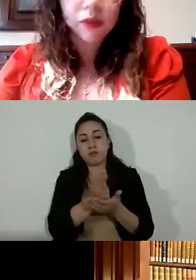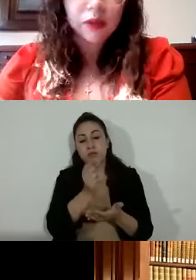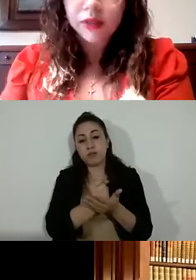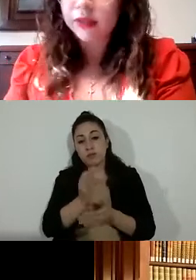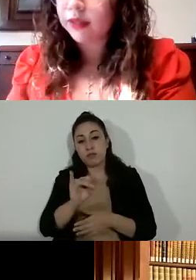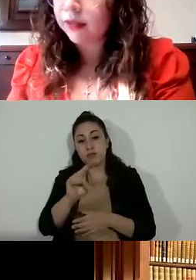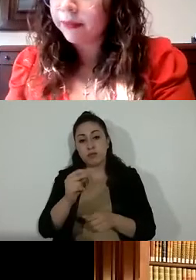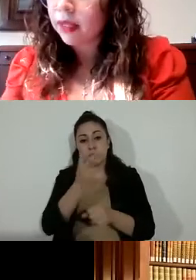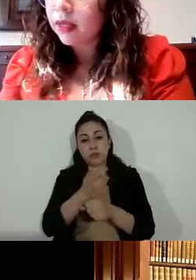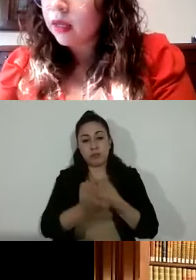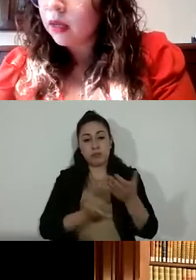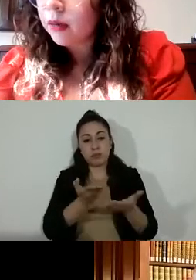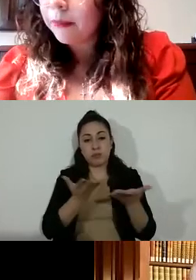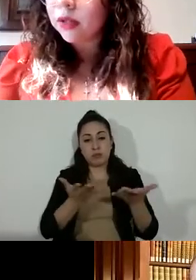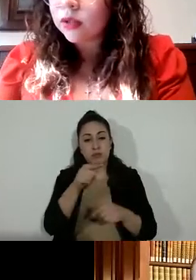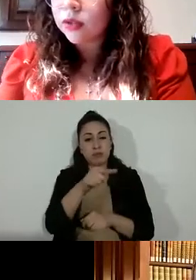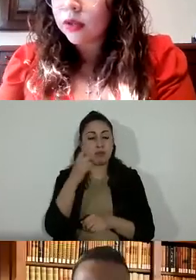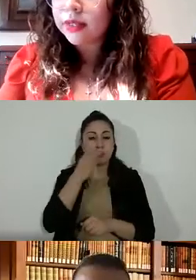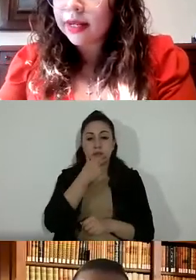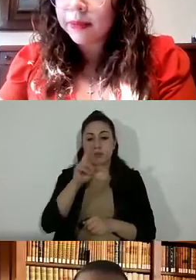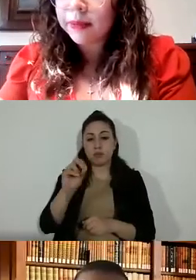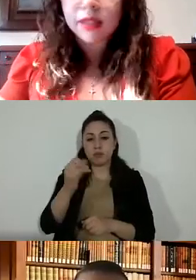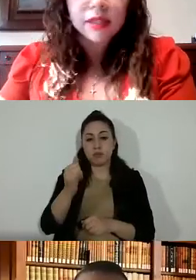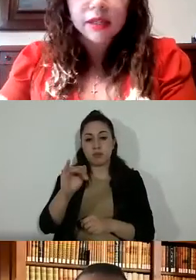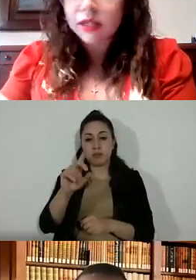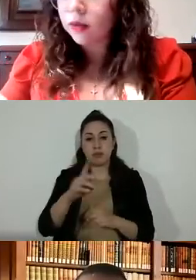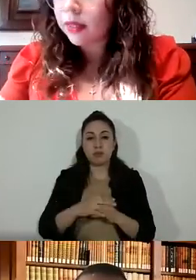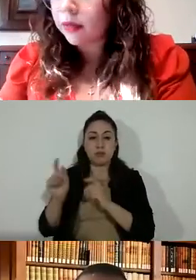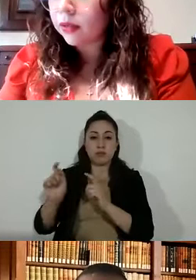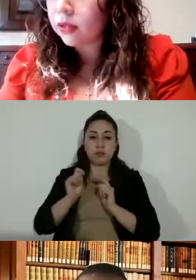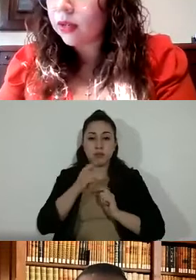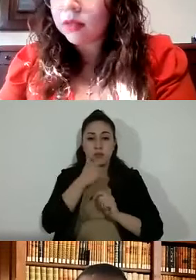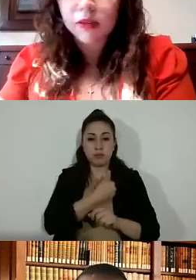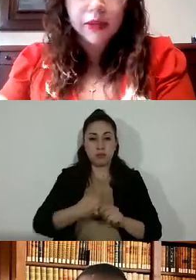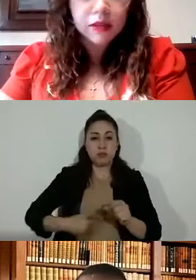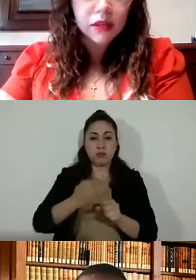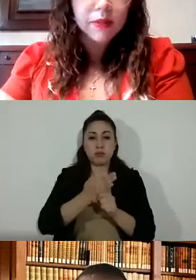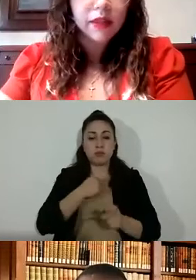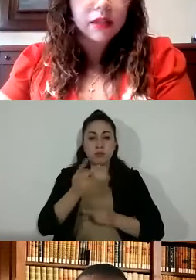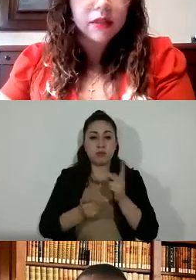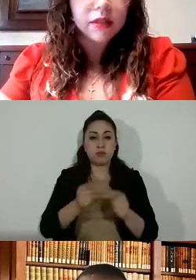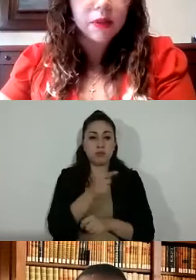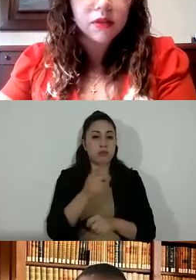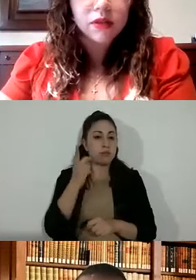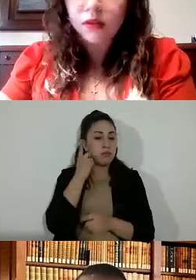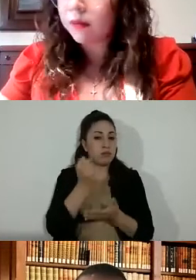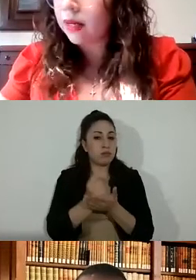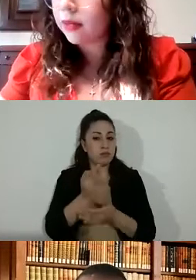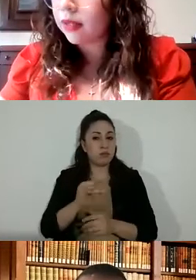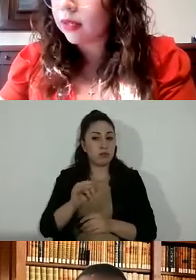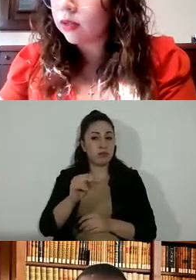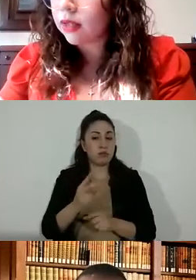Sí, diputado presidente. Por instrucciones de la presidencia, se somete a votación las modificaciones planteadas por la